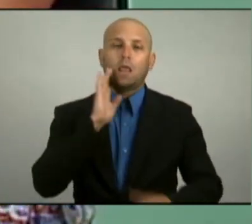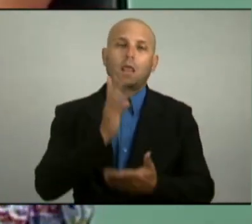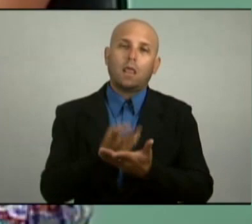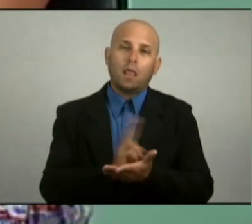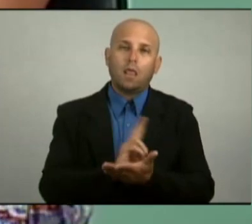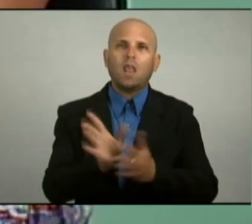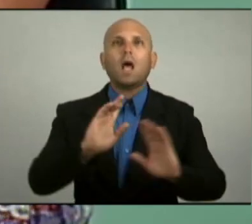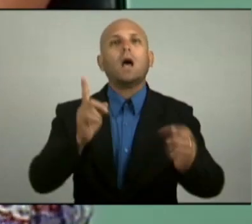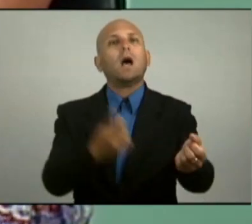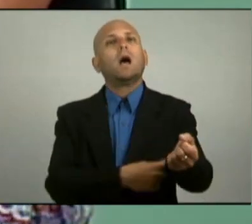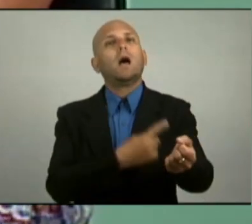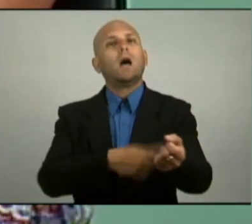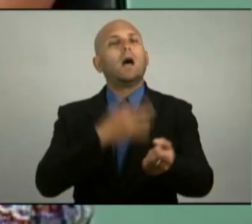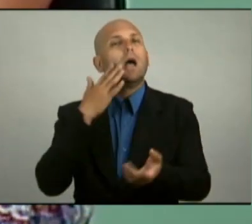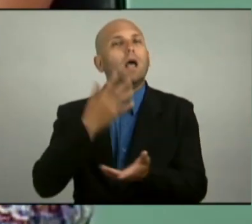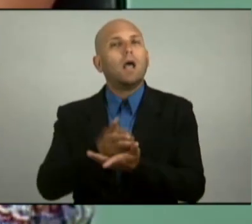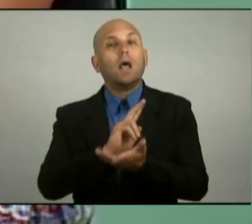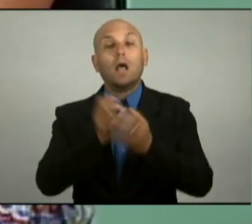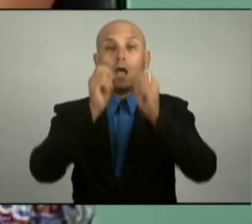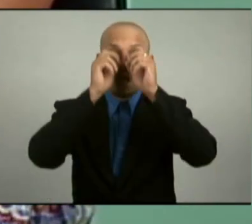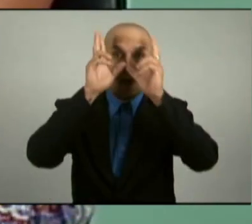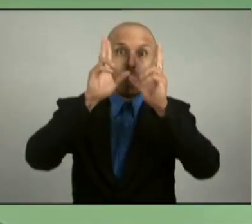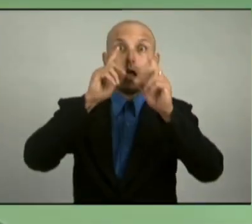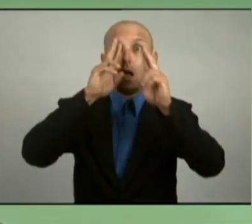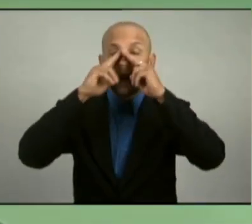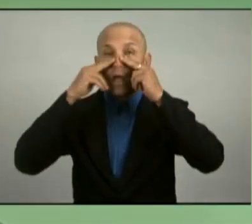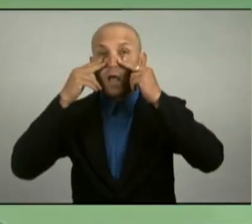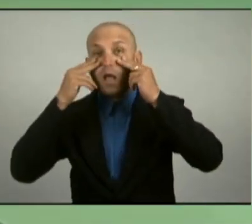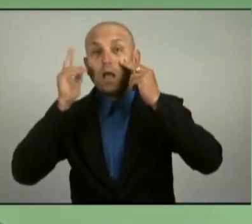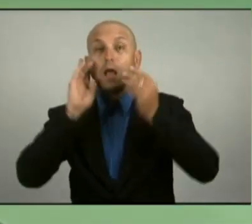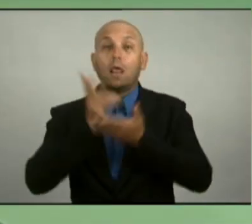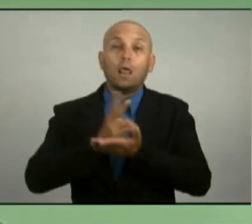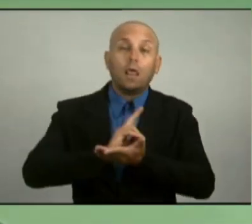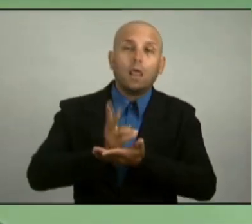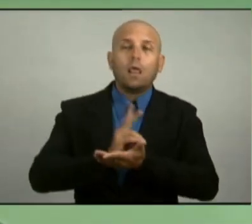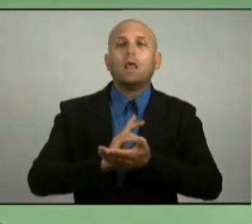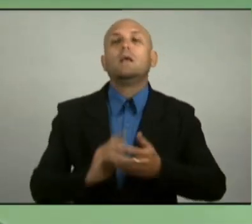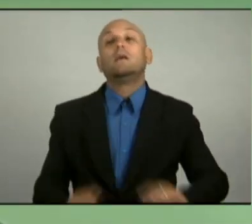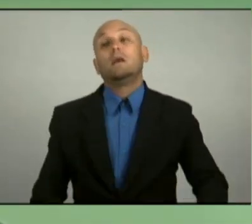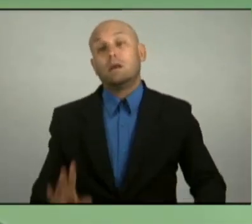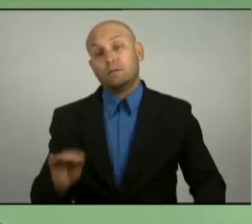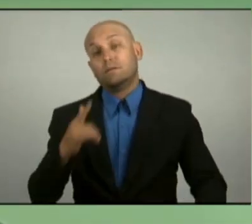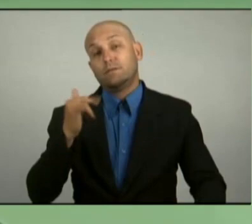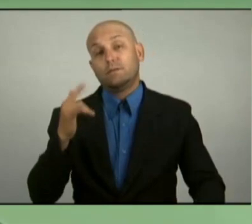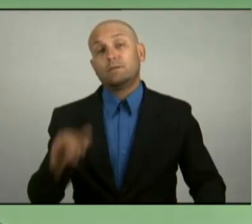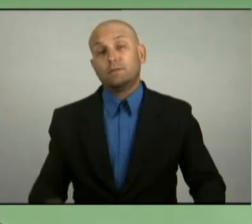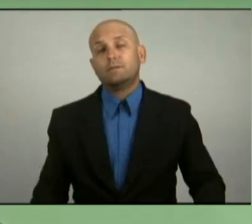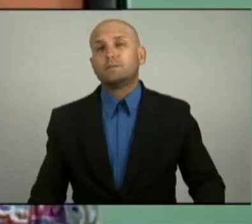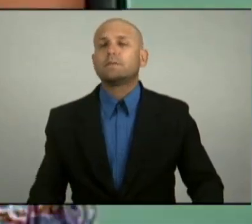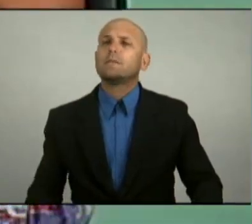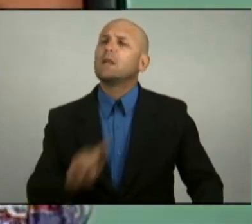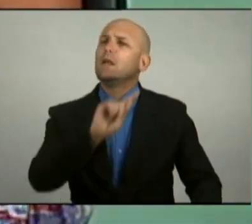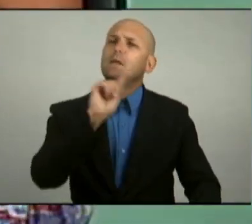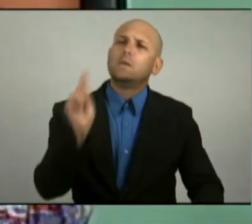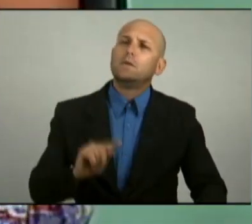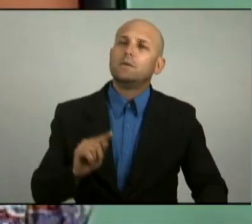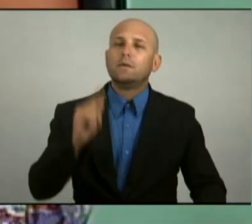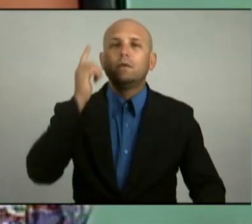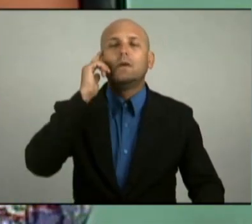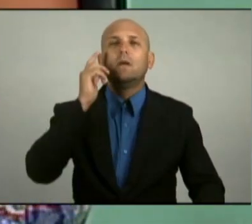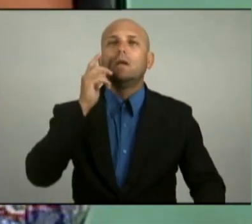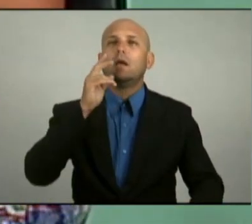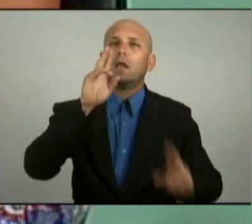crónico Sí realmente todo esto es fundamental y amos que hemos pasado de un